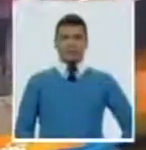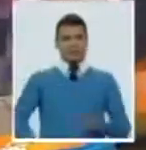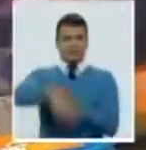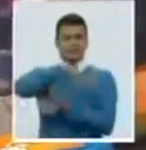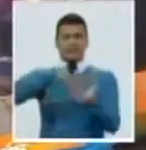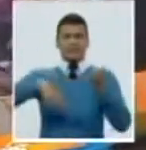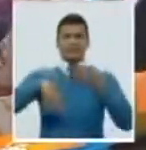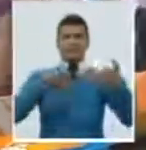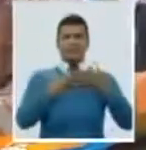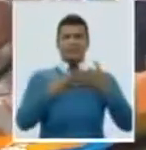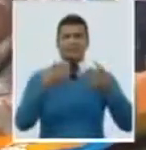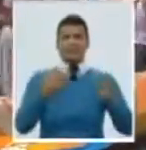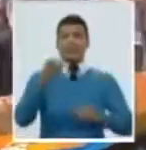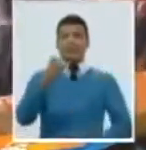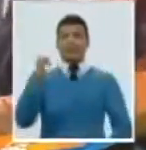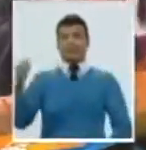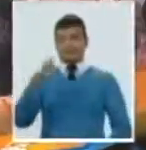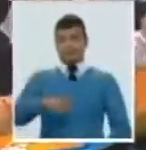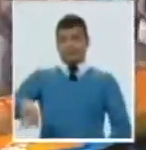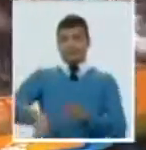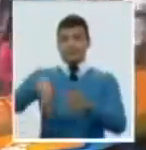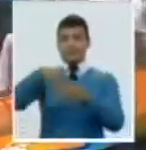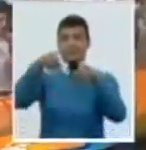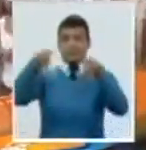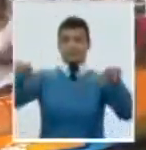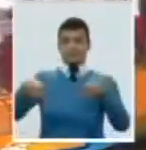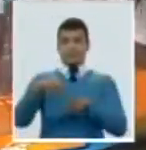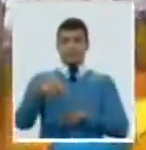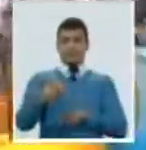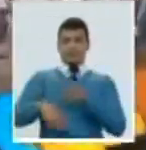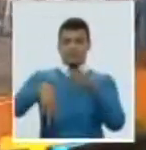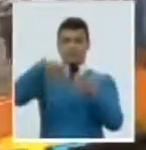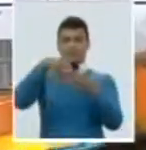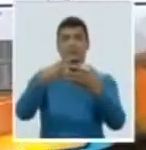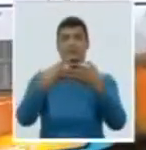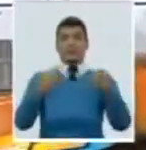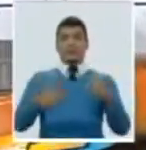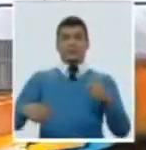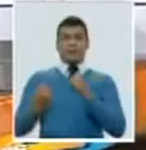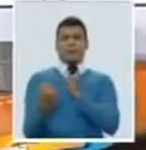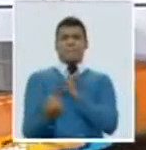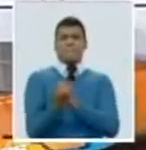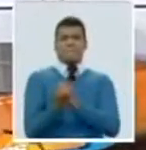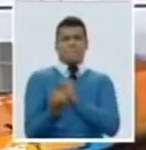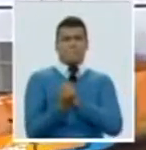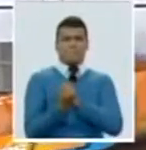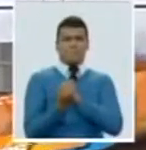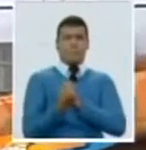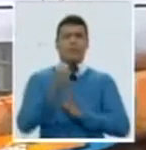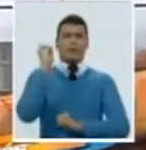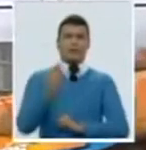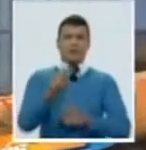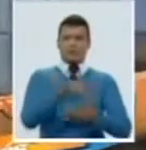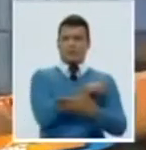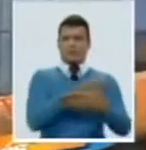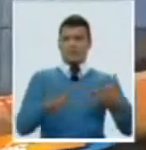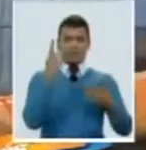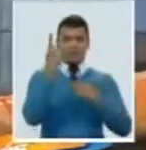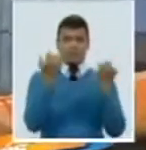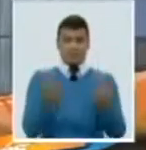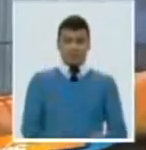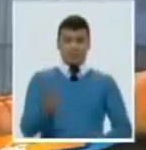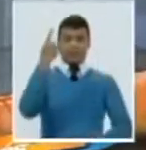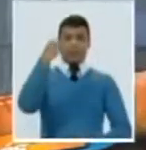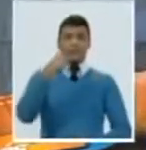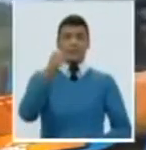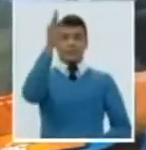Disturbios en la cárcel de Jamundí. Reclusos del patio 2 del centro penitenciario se encuentran amotinados por la prohibición de las visitas hoy día del